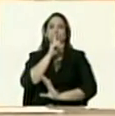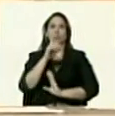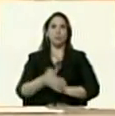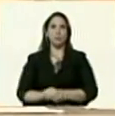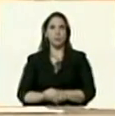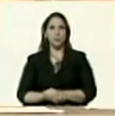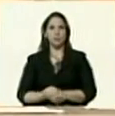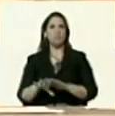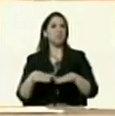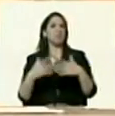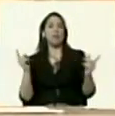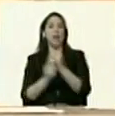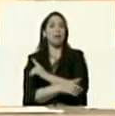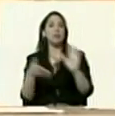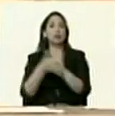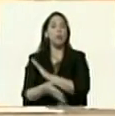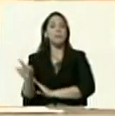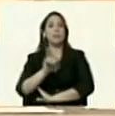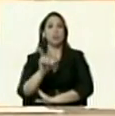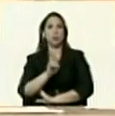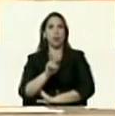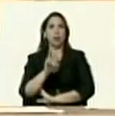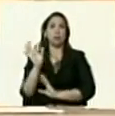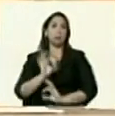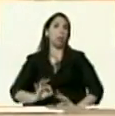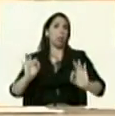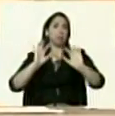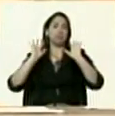¿Qué va a cambiar sobre Venezuela? Nada.